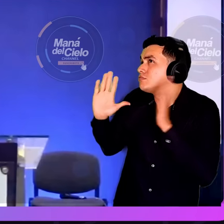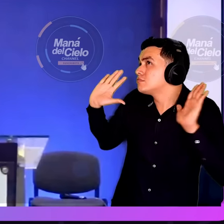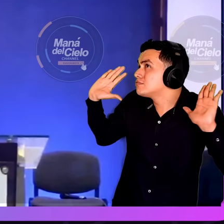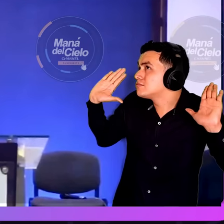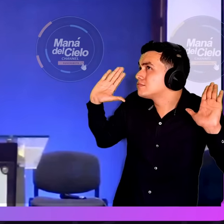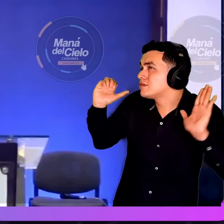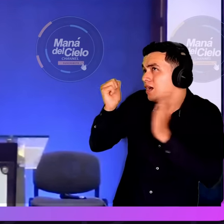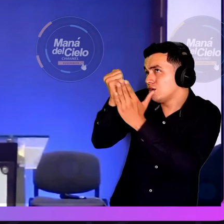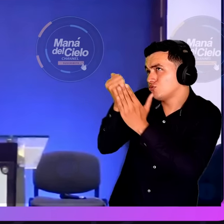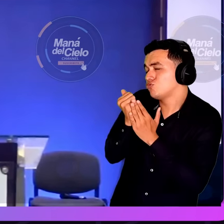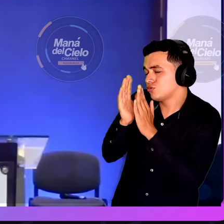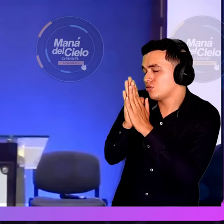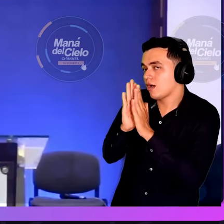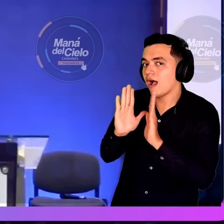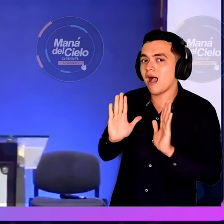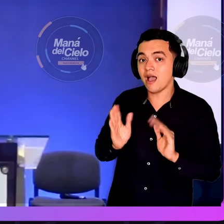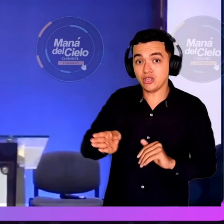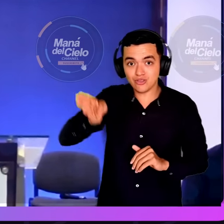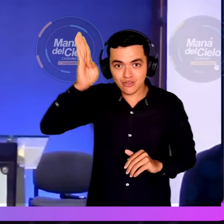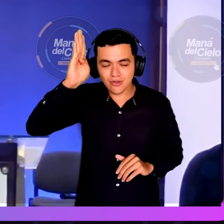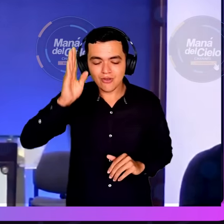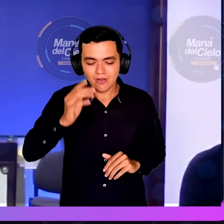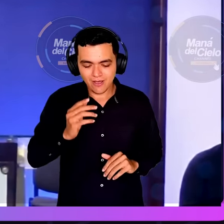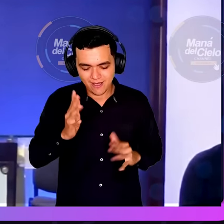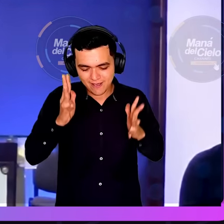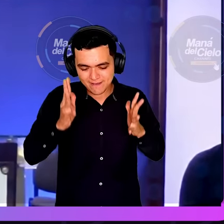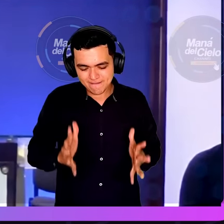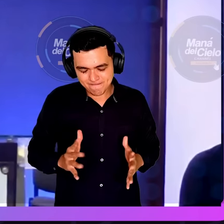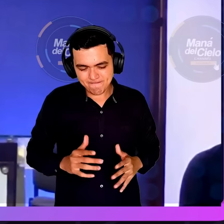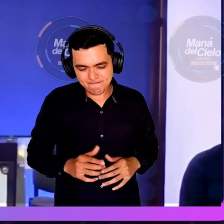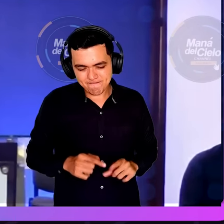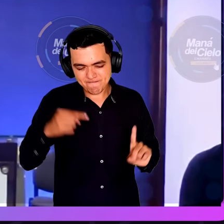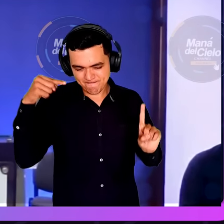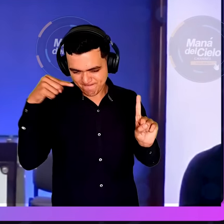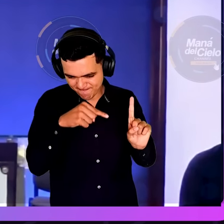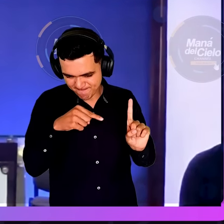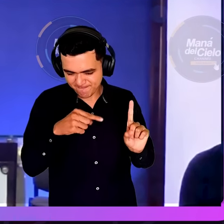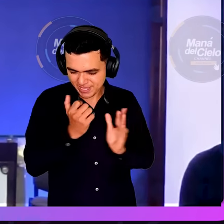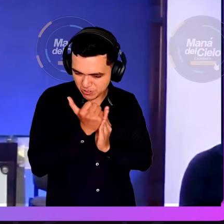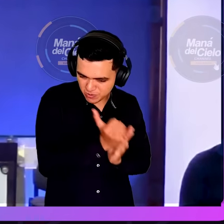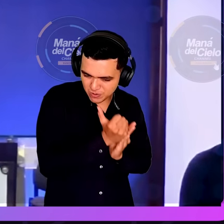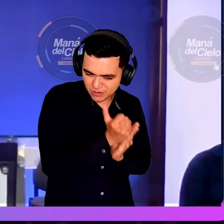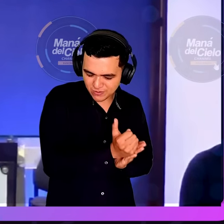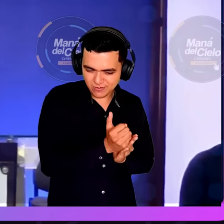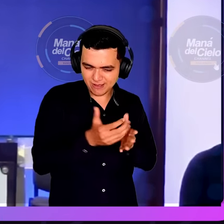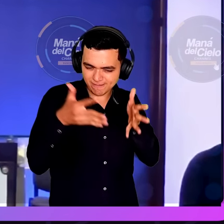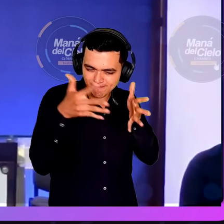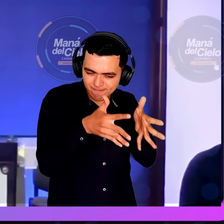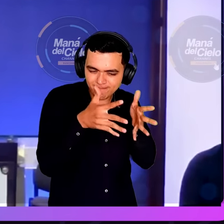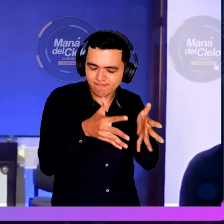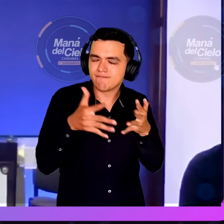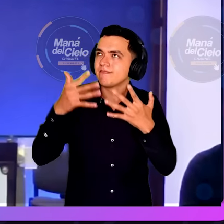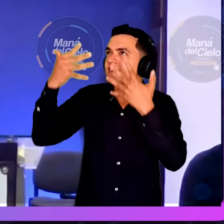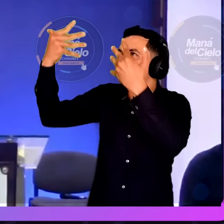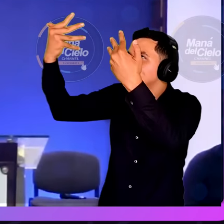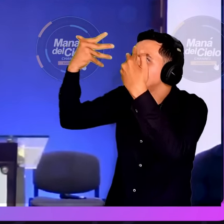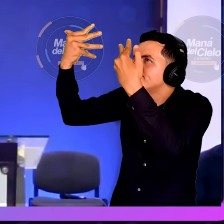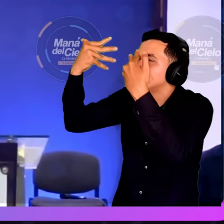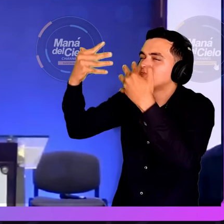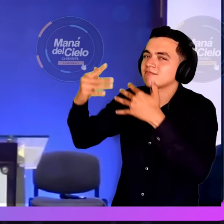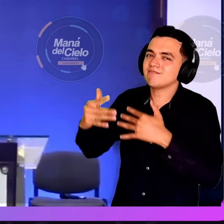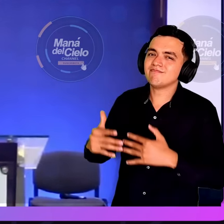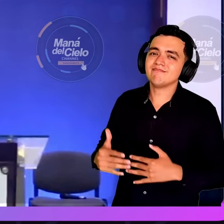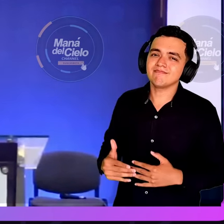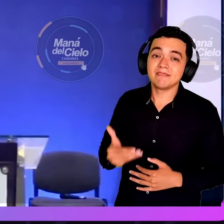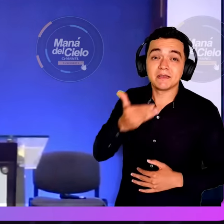Entonces yo comienzo: Señor, límpiame si hubo algo que no te gustó. Señor, ¿a ti te gustó este mensaje? Porque yo que me gano con que